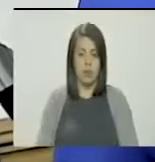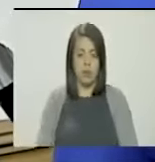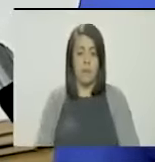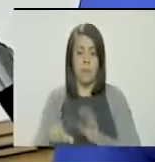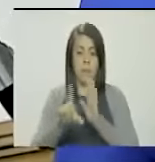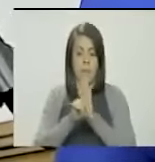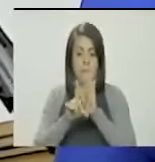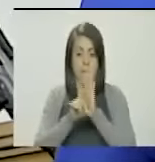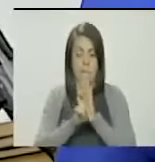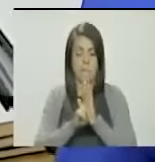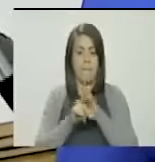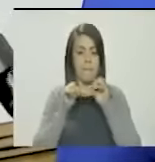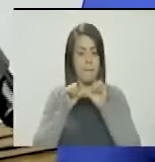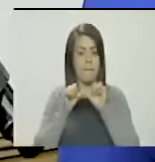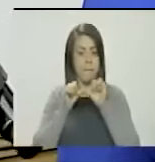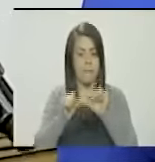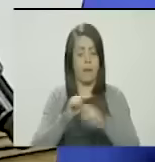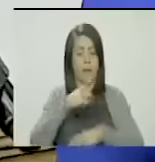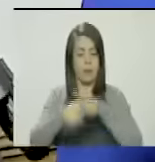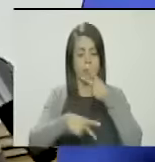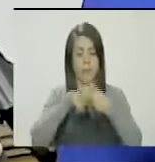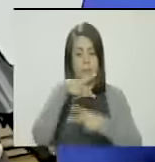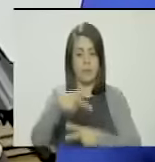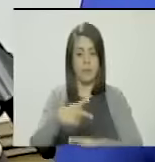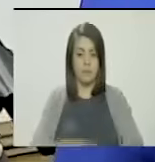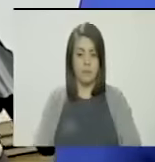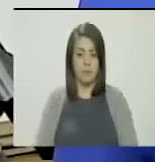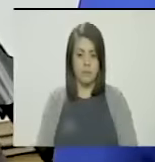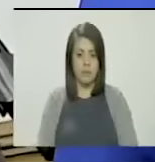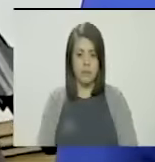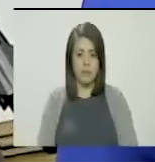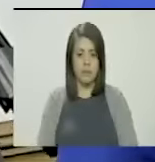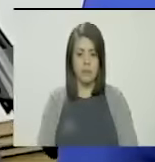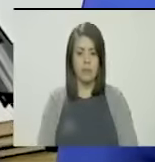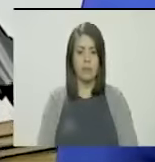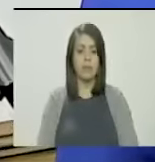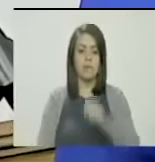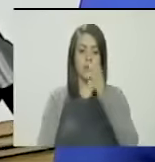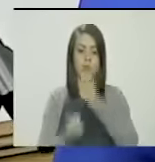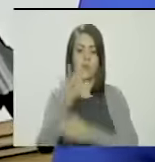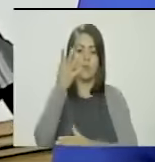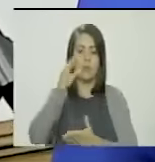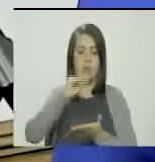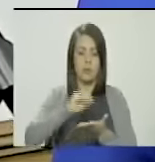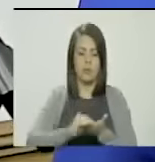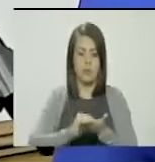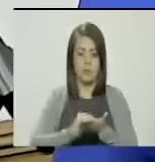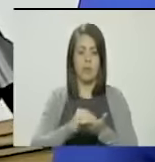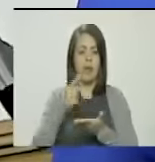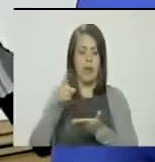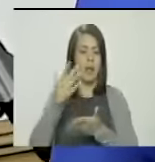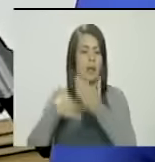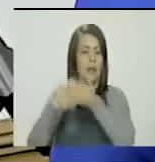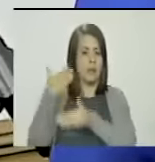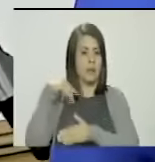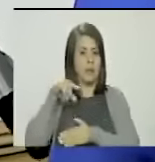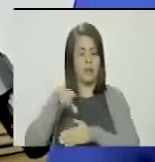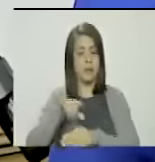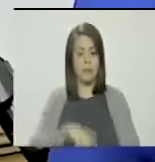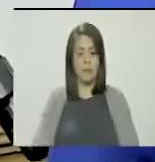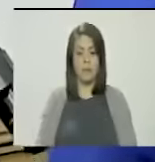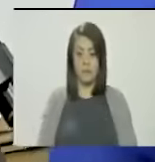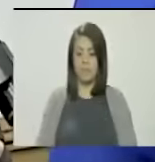de leyes para continuar en un proceso de refundación de lo que había